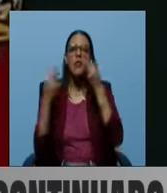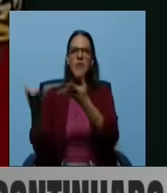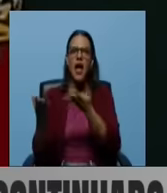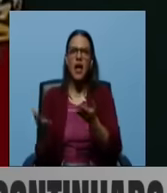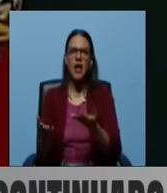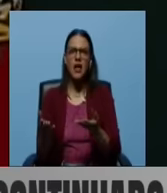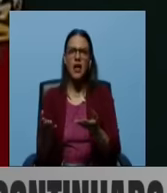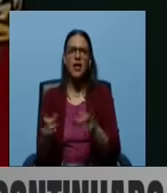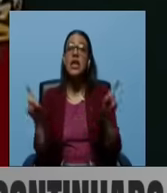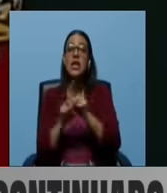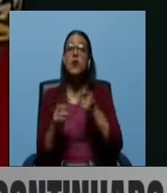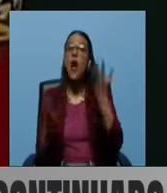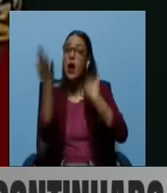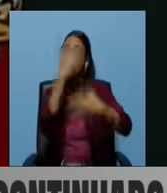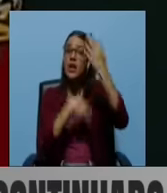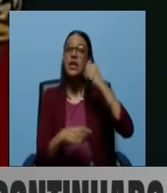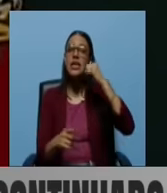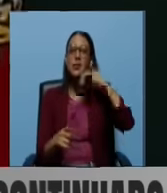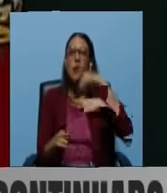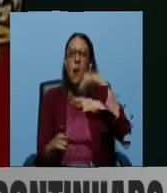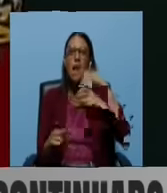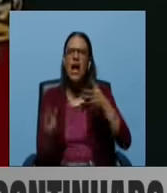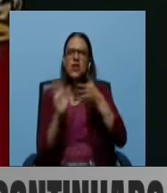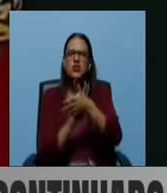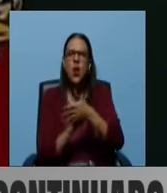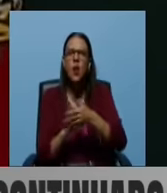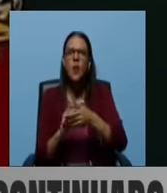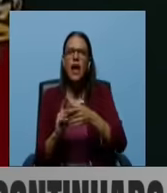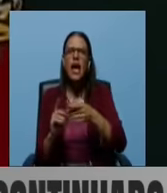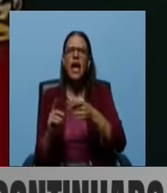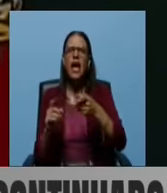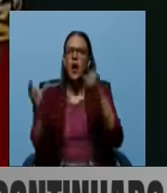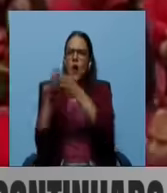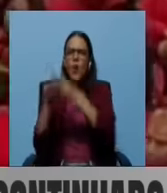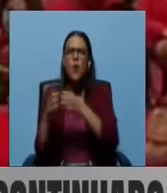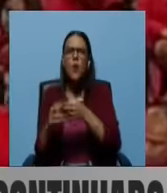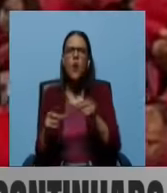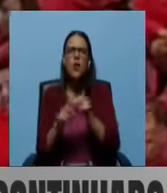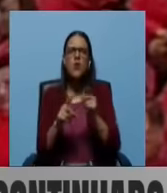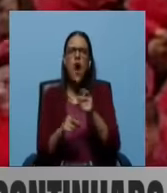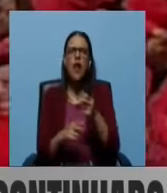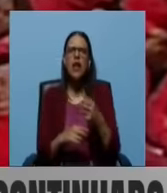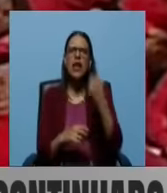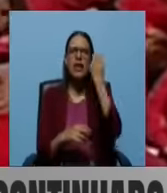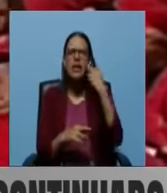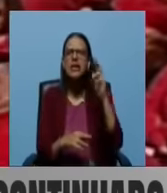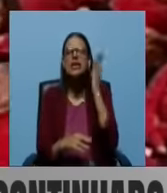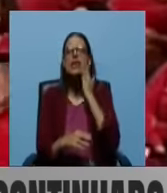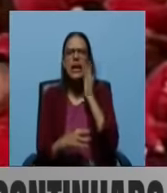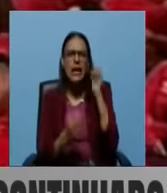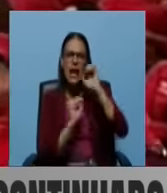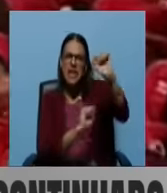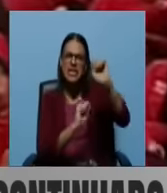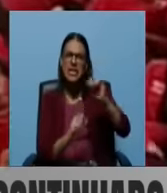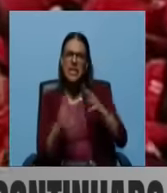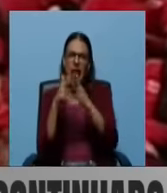parecidos al Ku Klux Klan, una secta racista a los Estados Unidos, fascista.